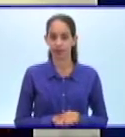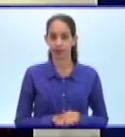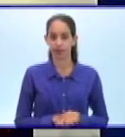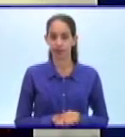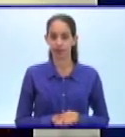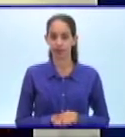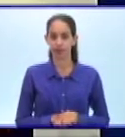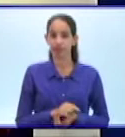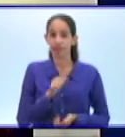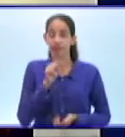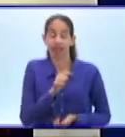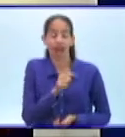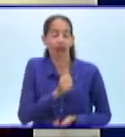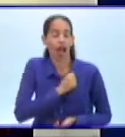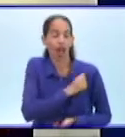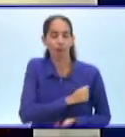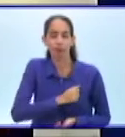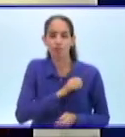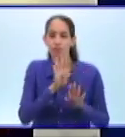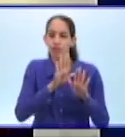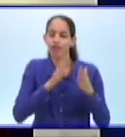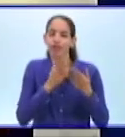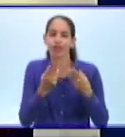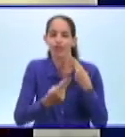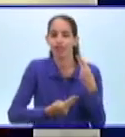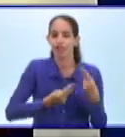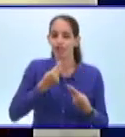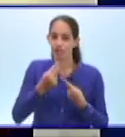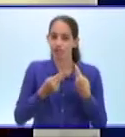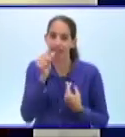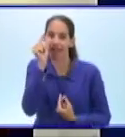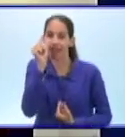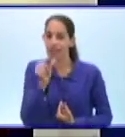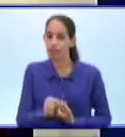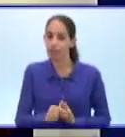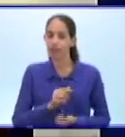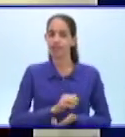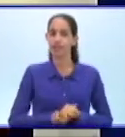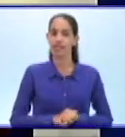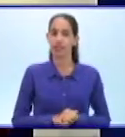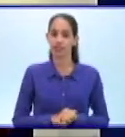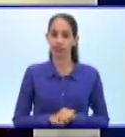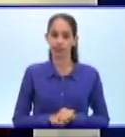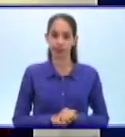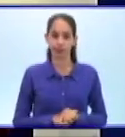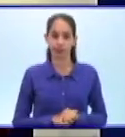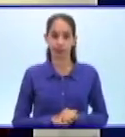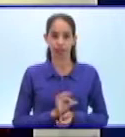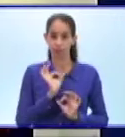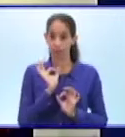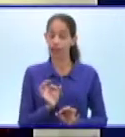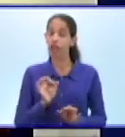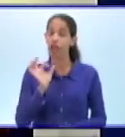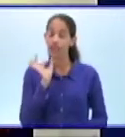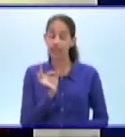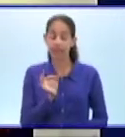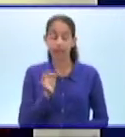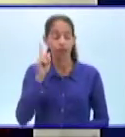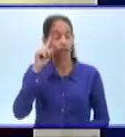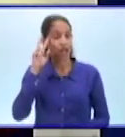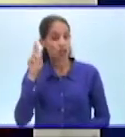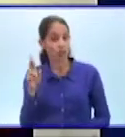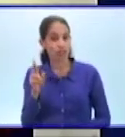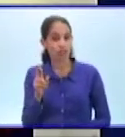ese hilo? Todo lo que hagamos, en tanto se haga con responsabilidad,